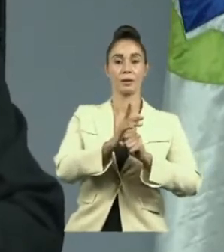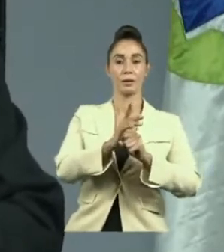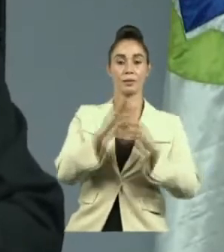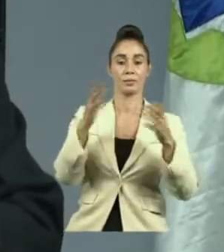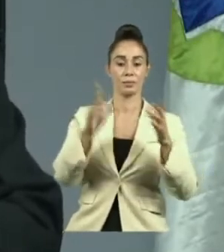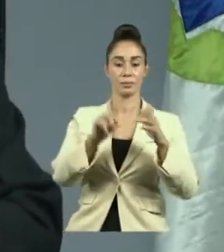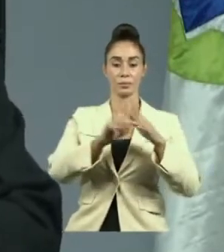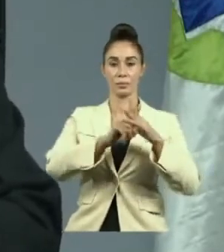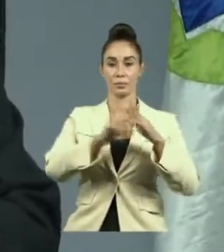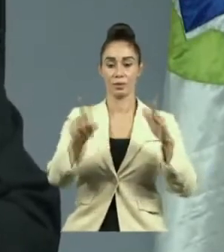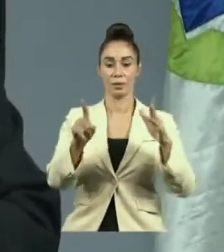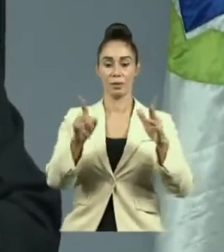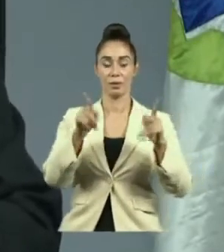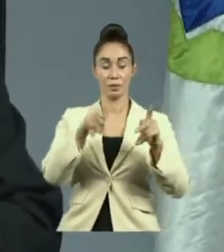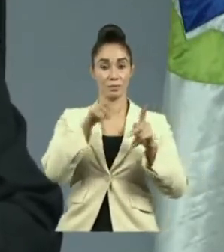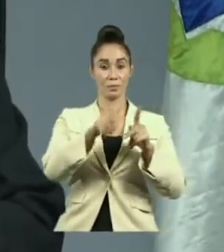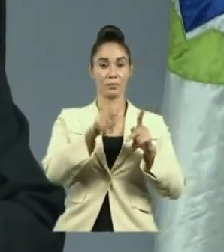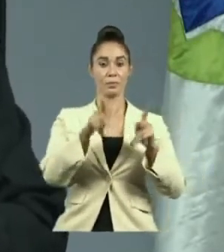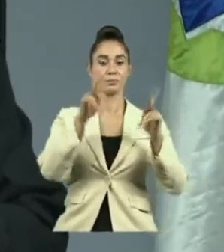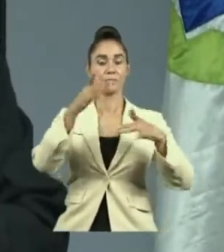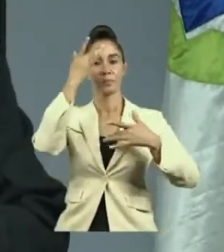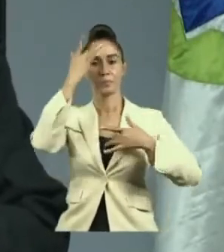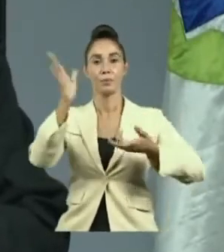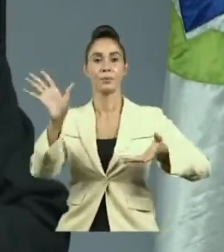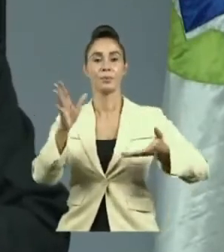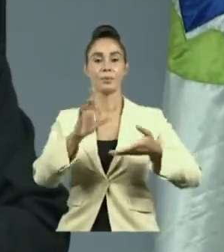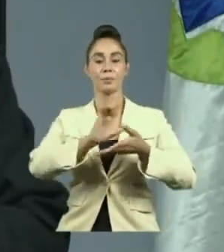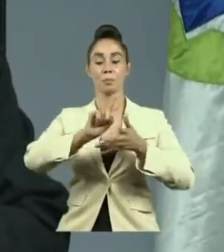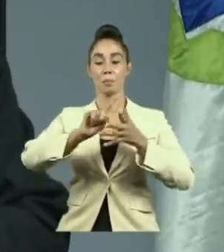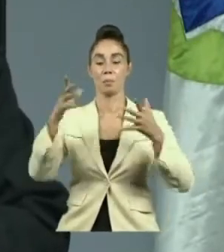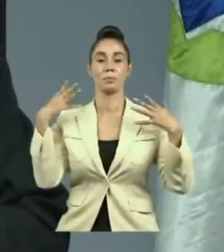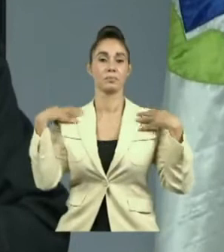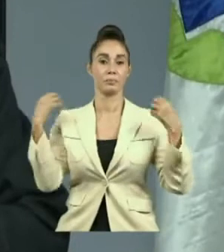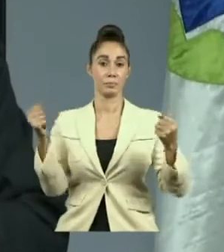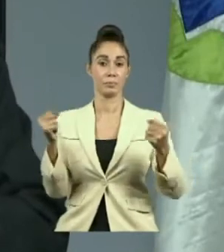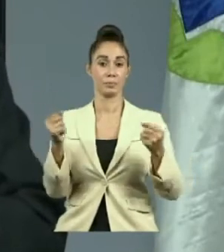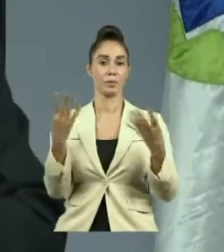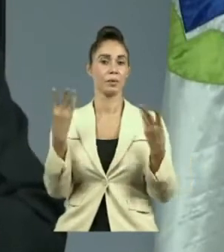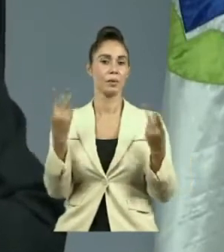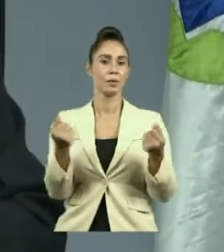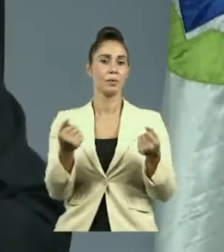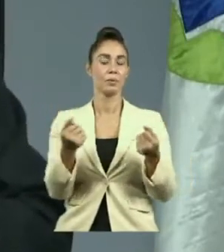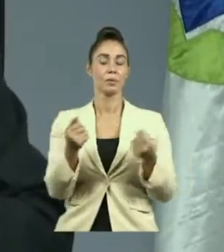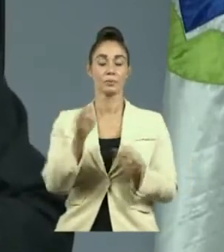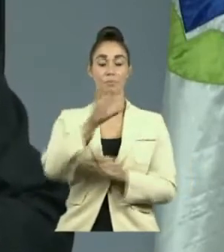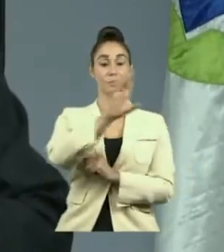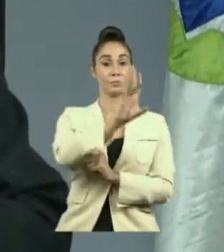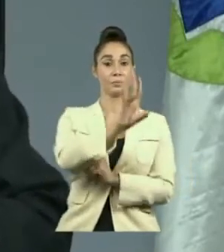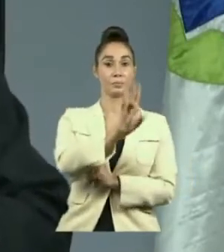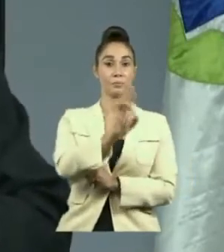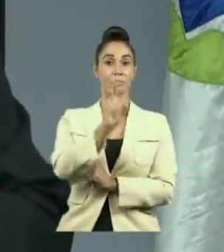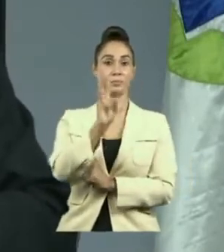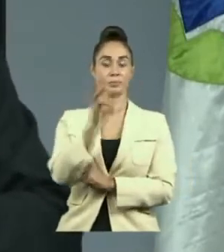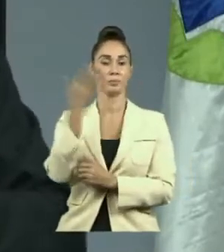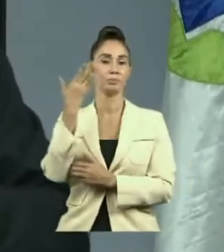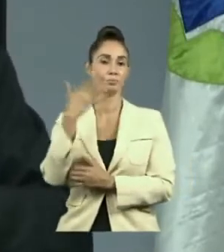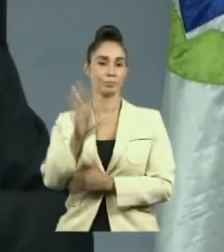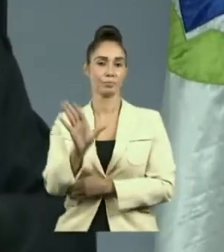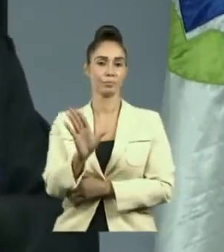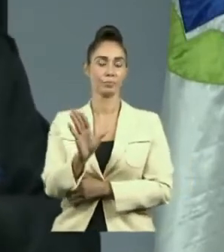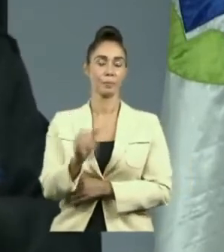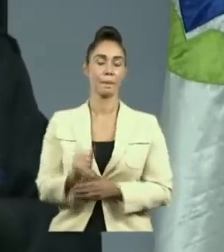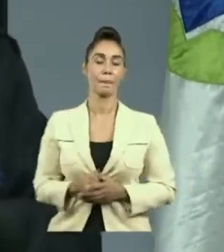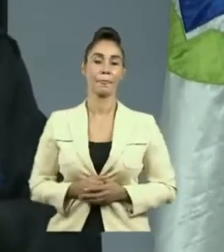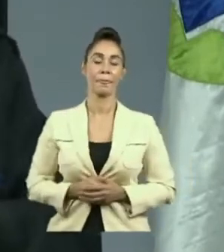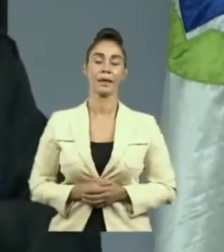como estas que hoy estamos señalando aquí que fueron 76 que salieron de hospitalizaciones pero las